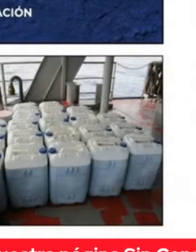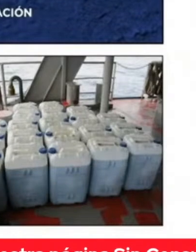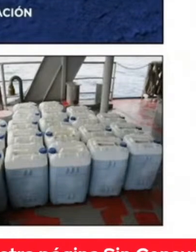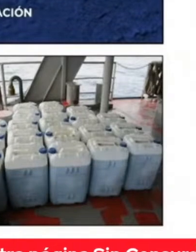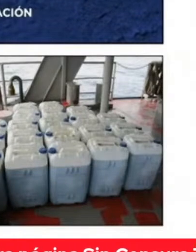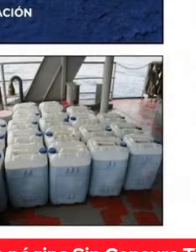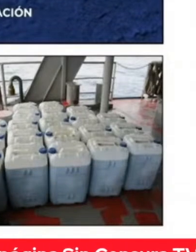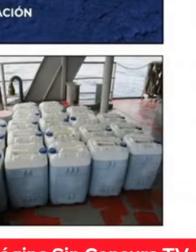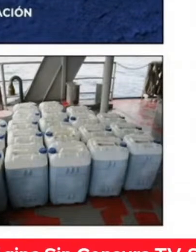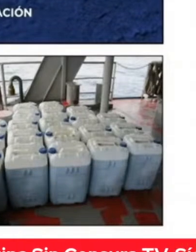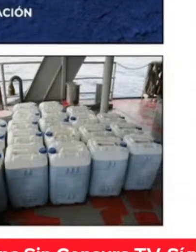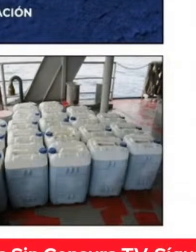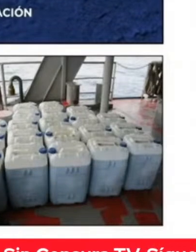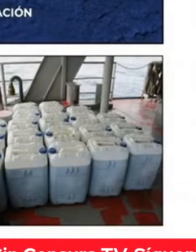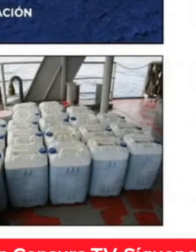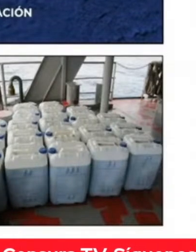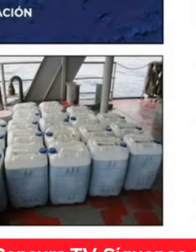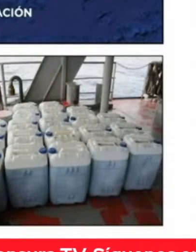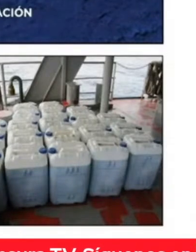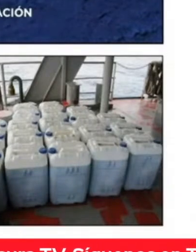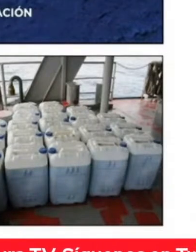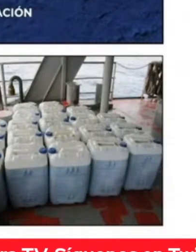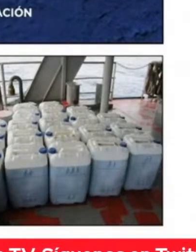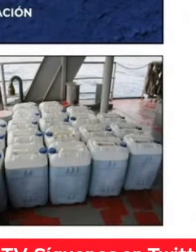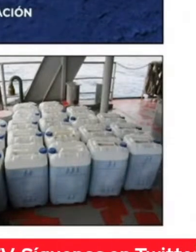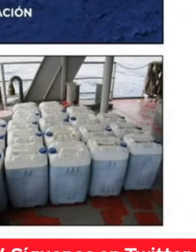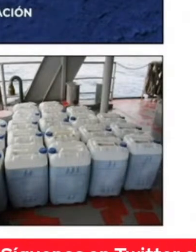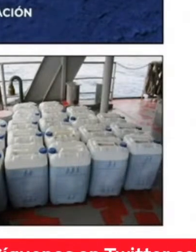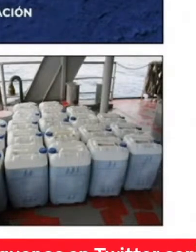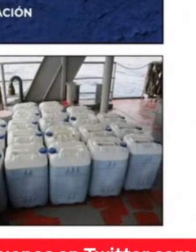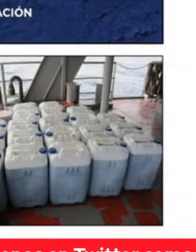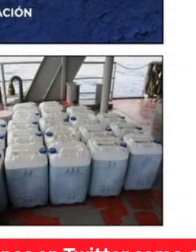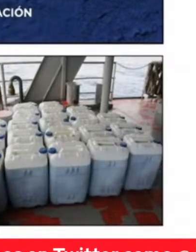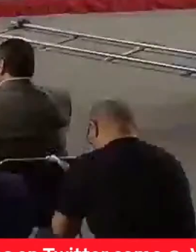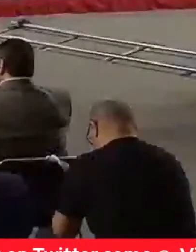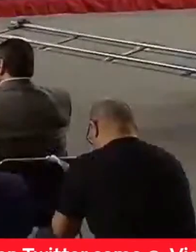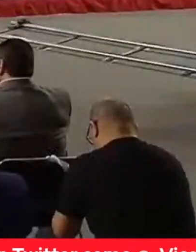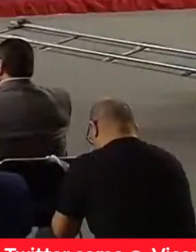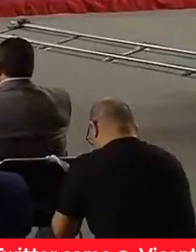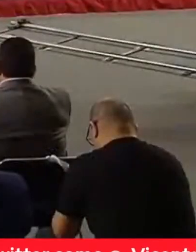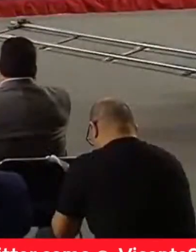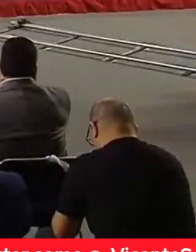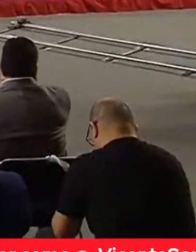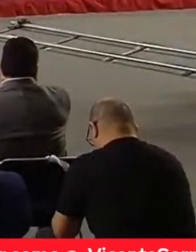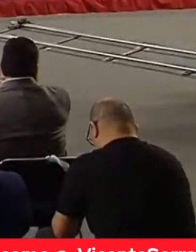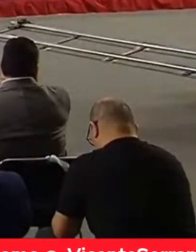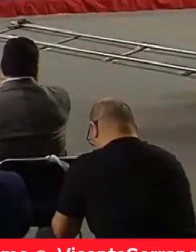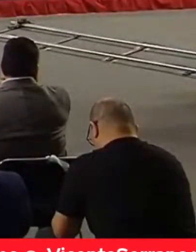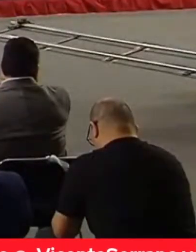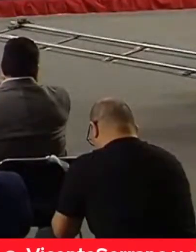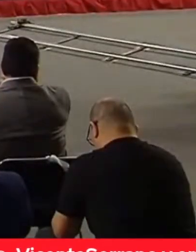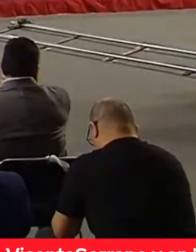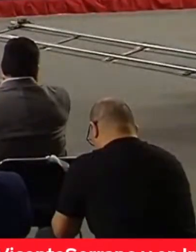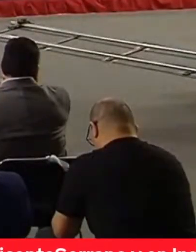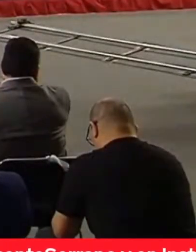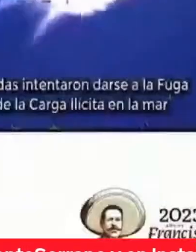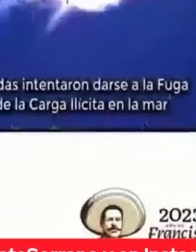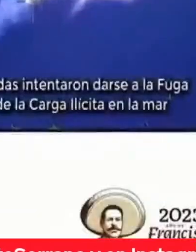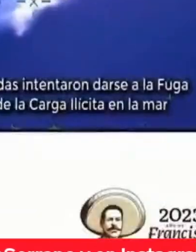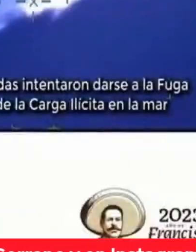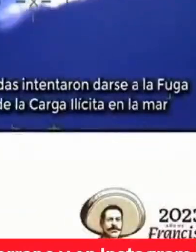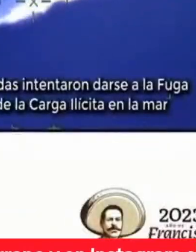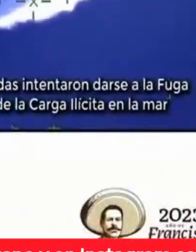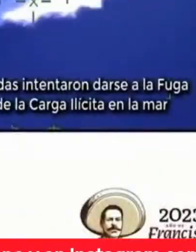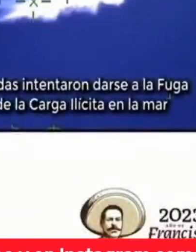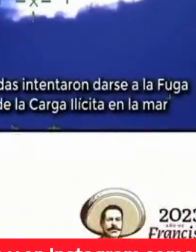para que logren llegar a nuestras playas la que sigue por favor igualmente en el 26 de